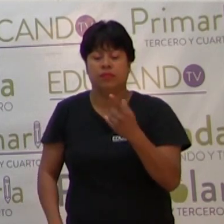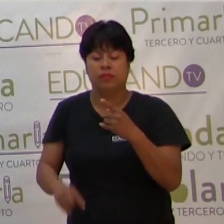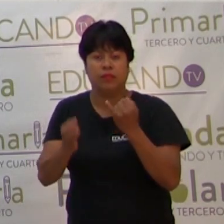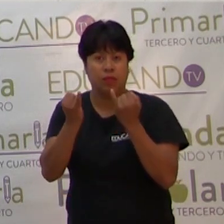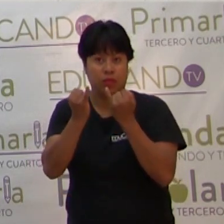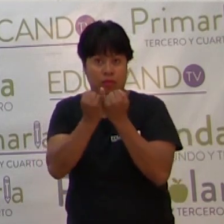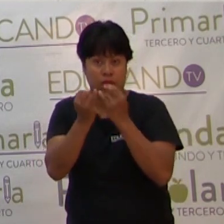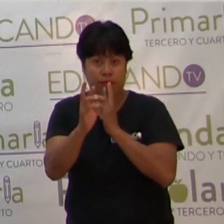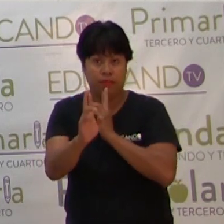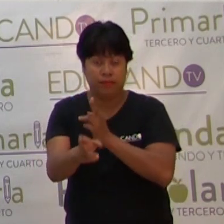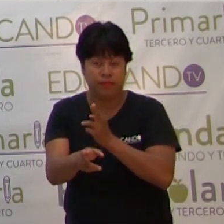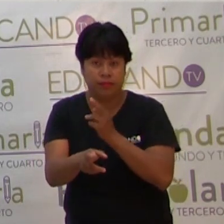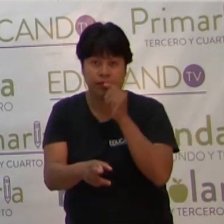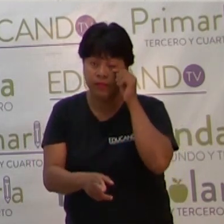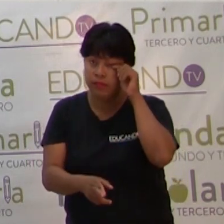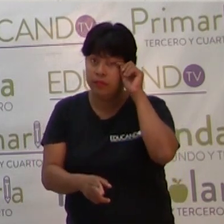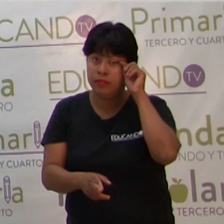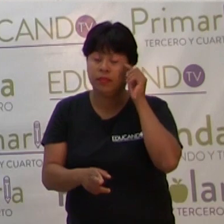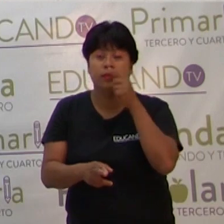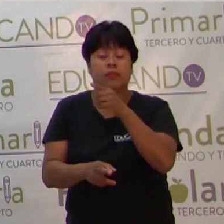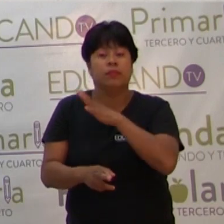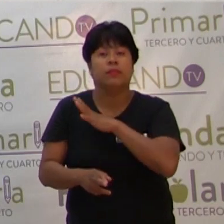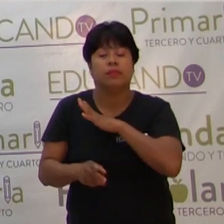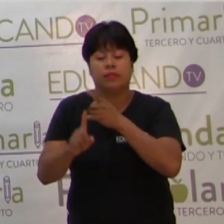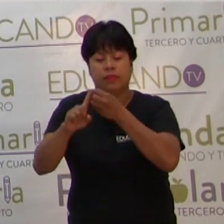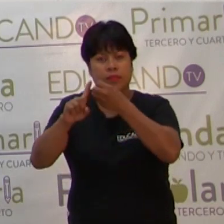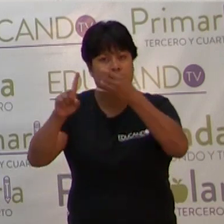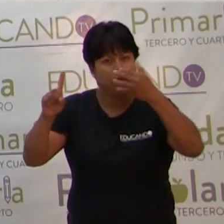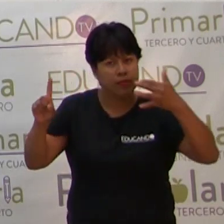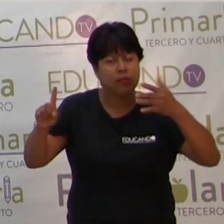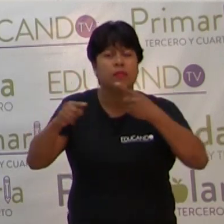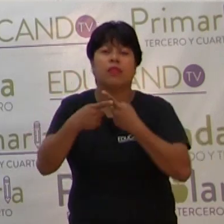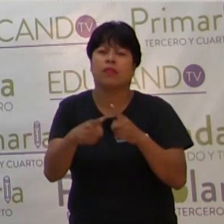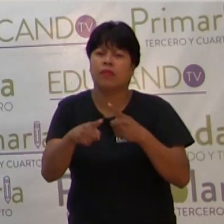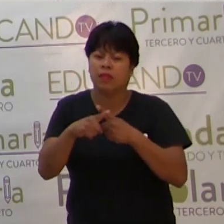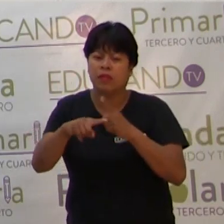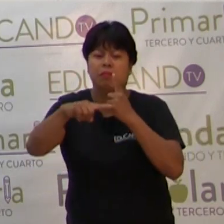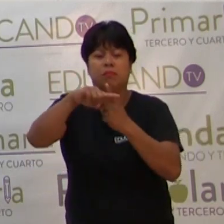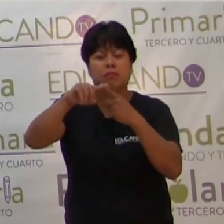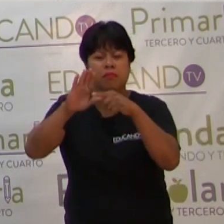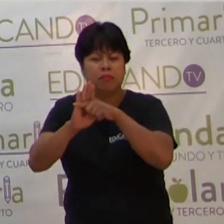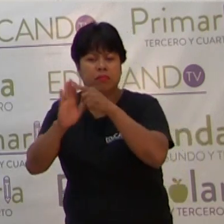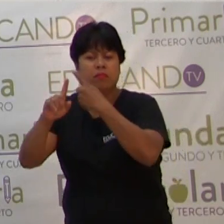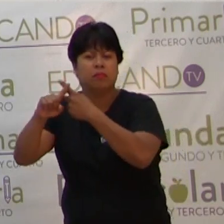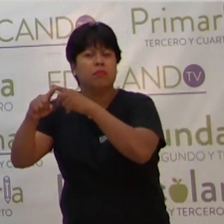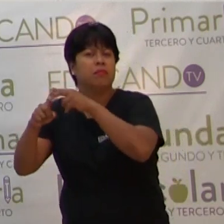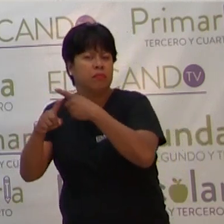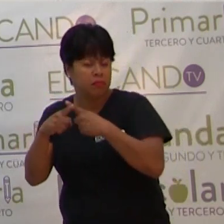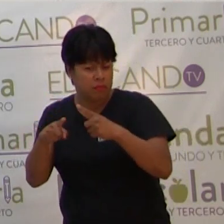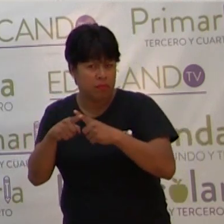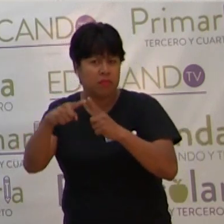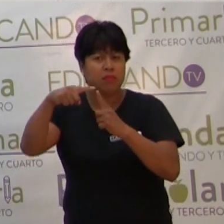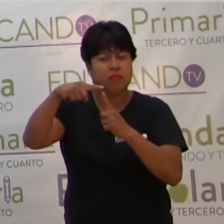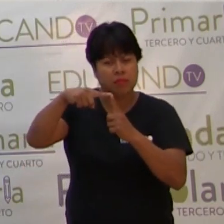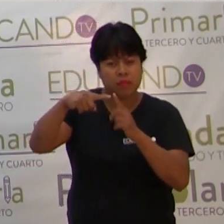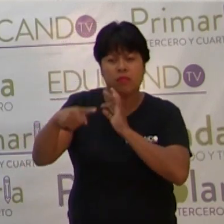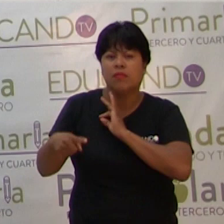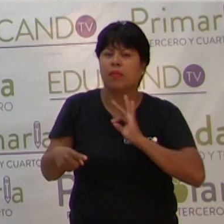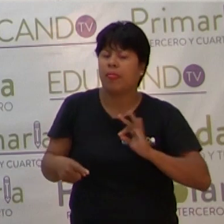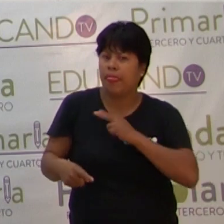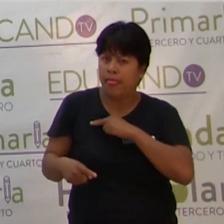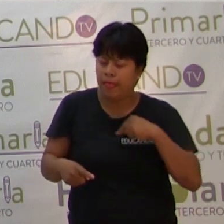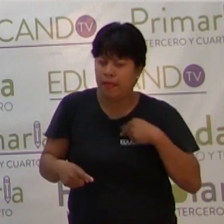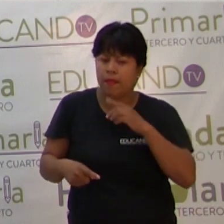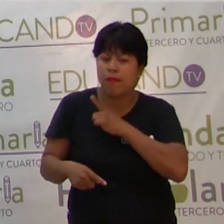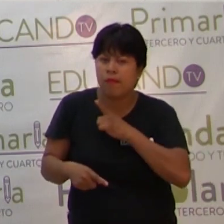igual? Aquí tenemos una serie de algoritmos o una serie de operaciones que tendríamos que estar realizando.